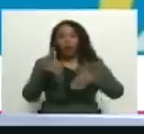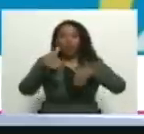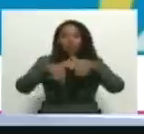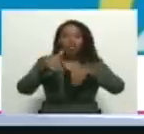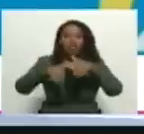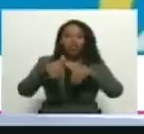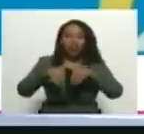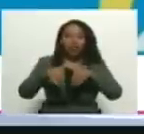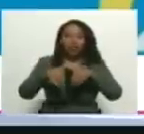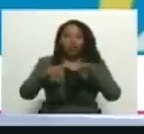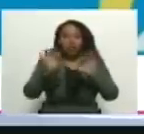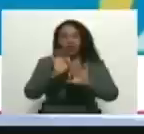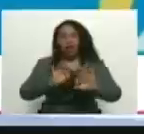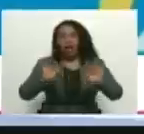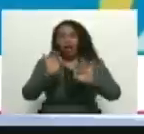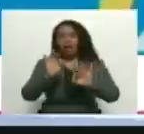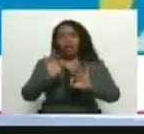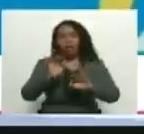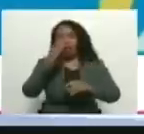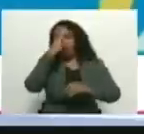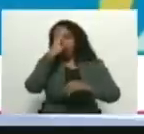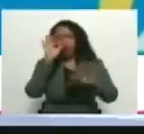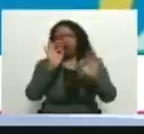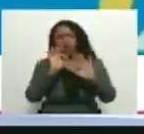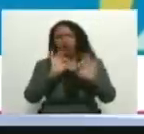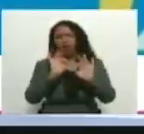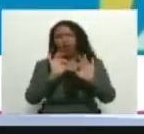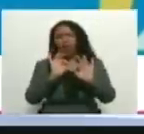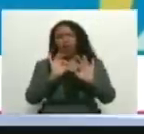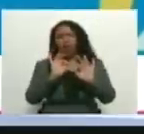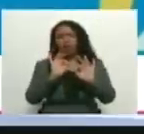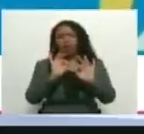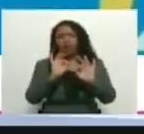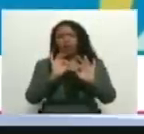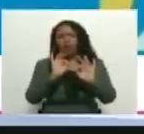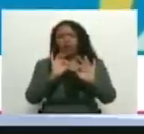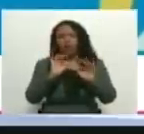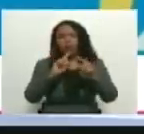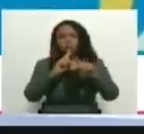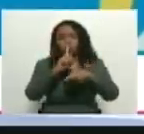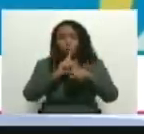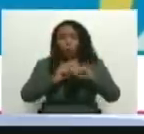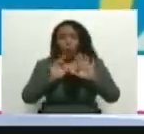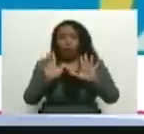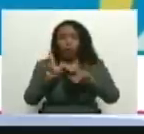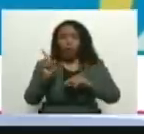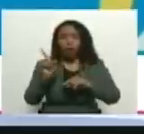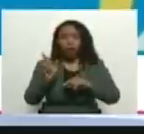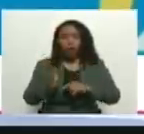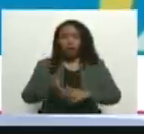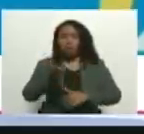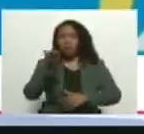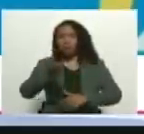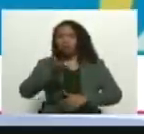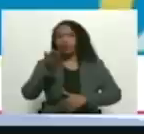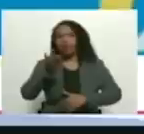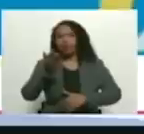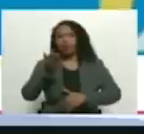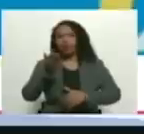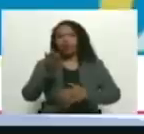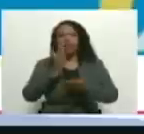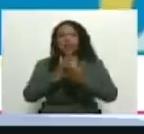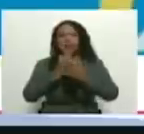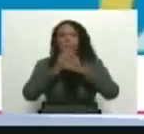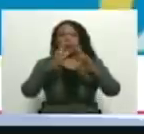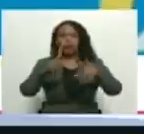duda. Nadie en el mundo duda que el 1x10 ha sido un aparato que se ha ido renovando,